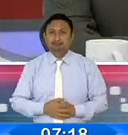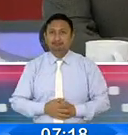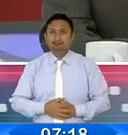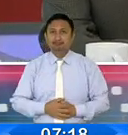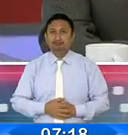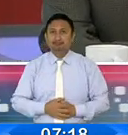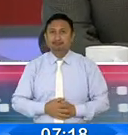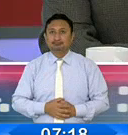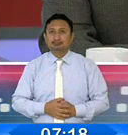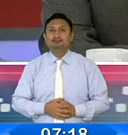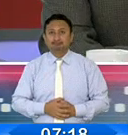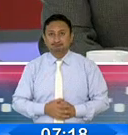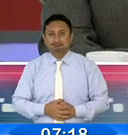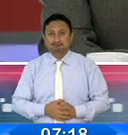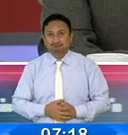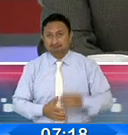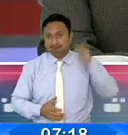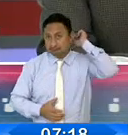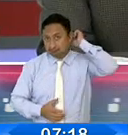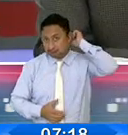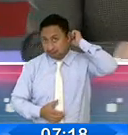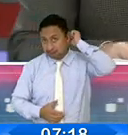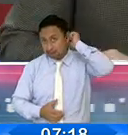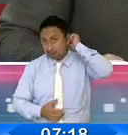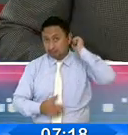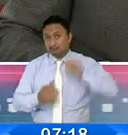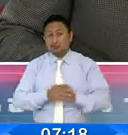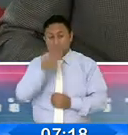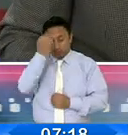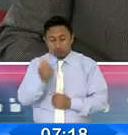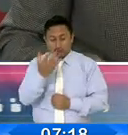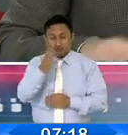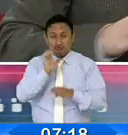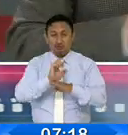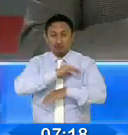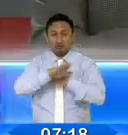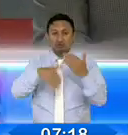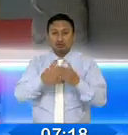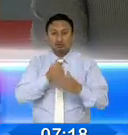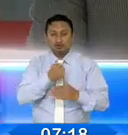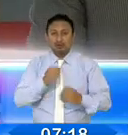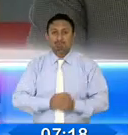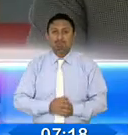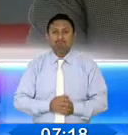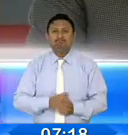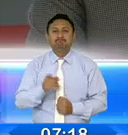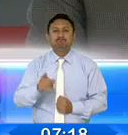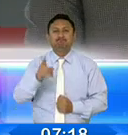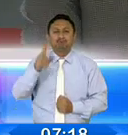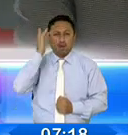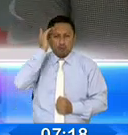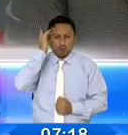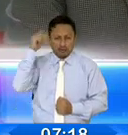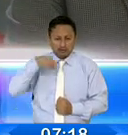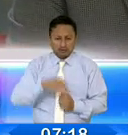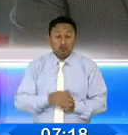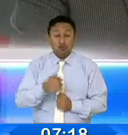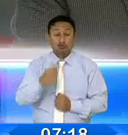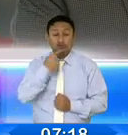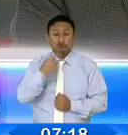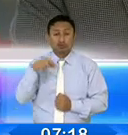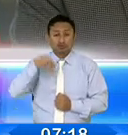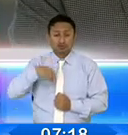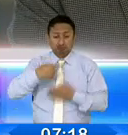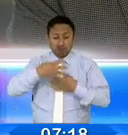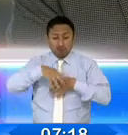buenos días, señor periodista, y buenos días, Ecuador. Hay preocupación, señor Santi, por las movilizaciones anunciadas. ¿Cómo